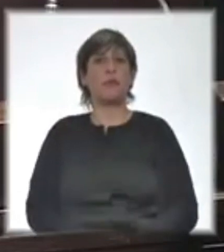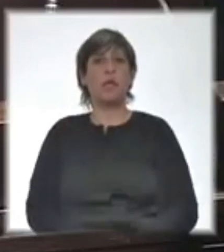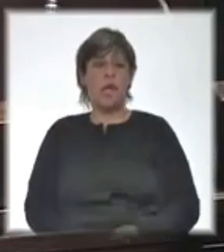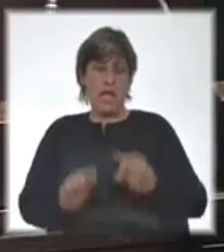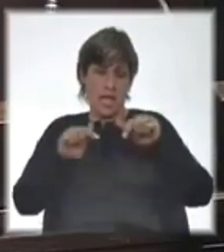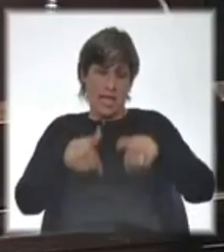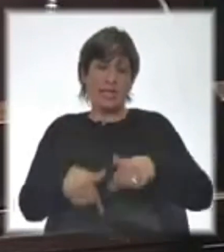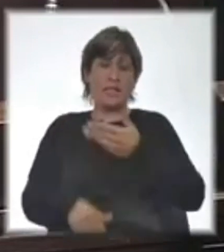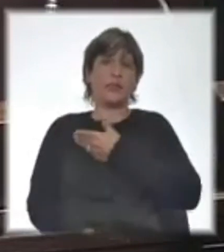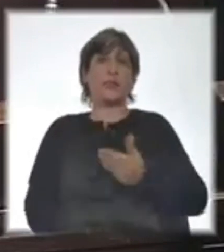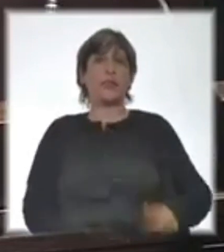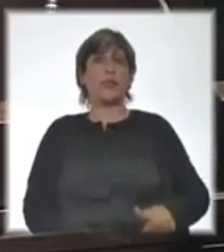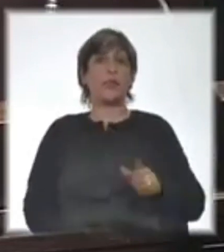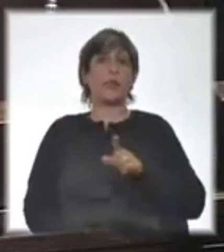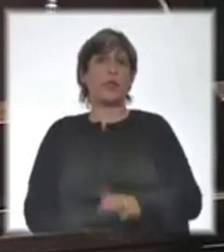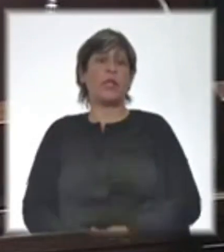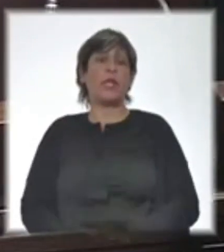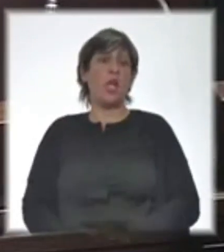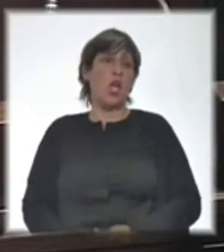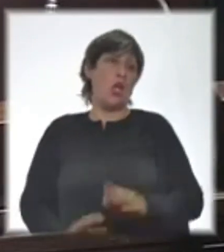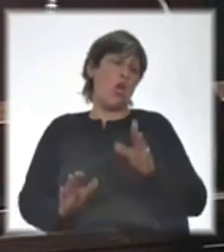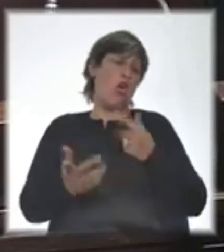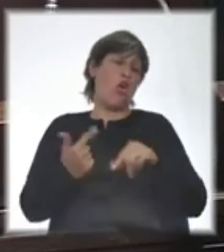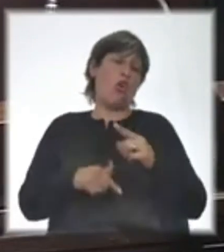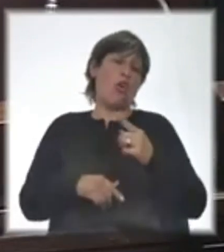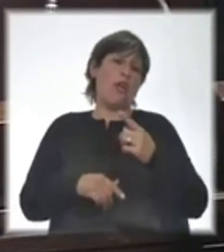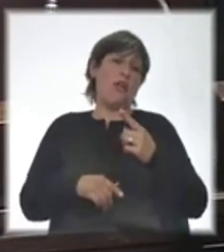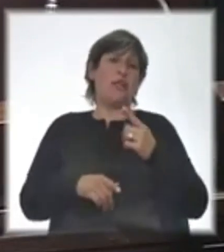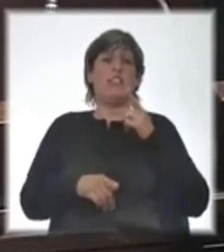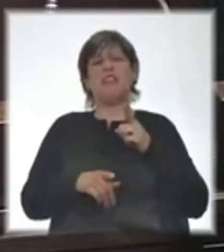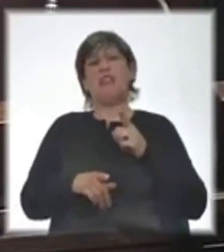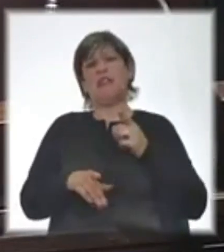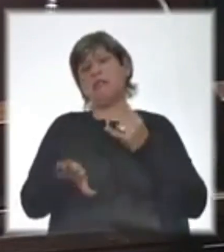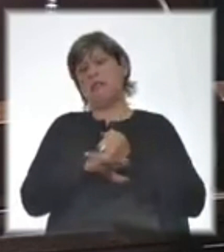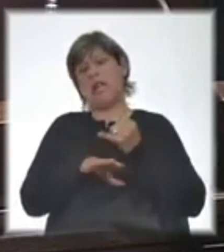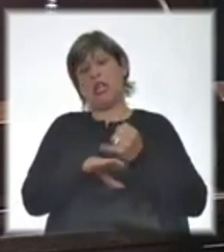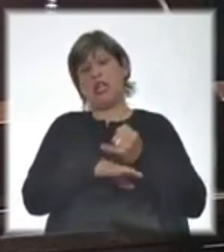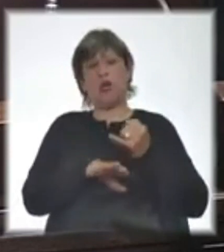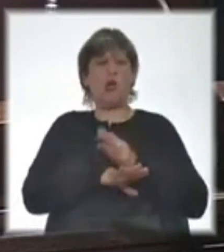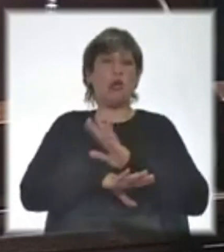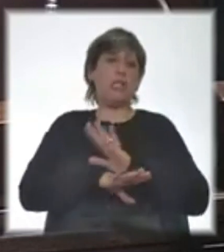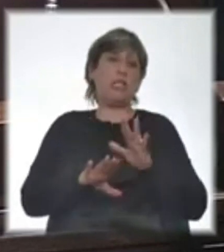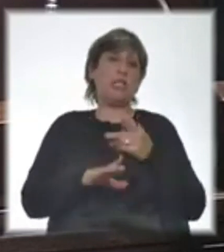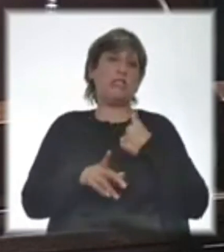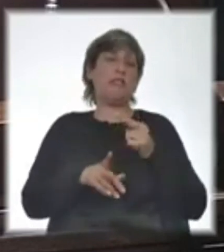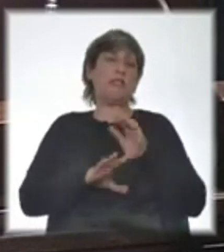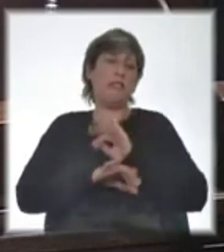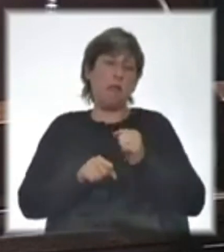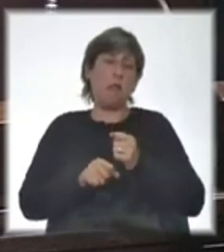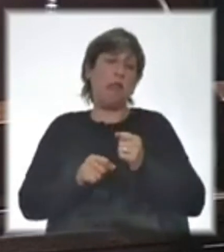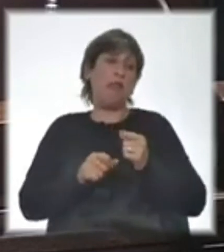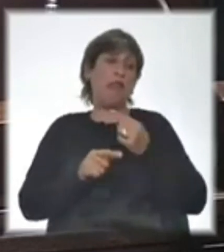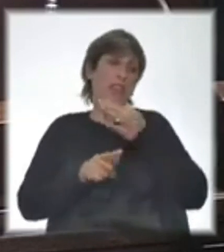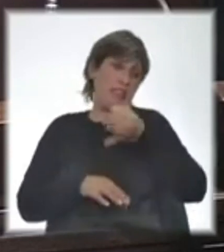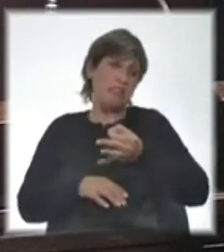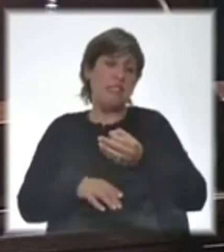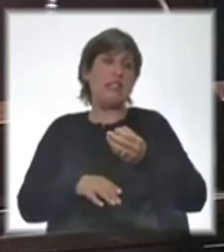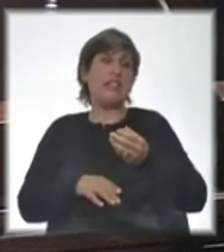Este gobierno, con todas las desprolijidades y todo lo que se le pueda achacar al gobierno anterior,